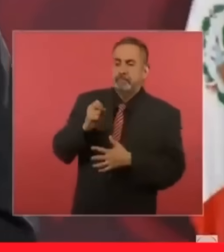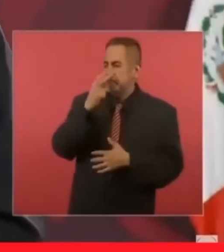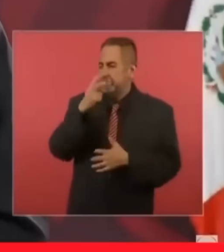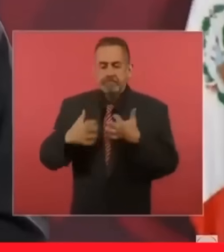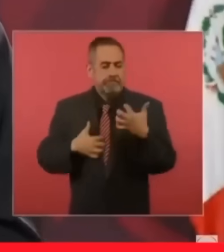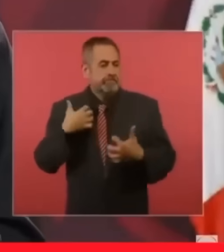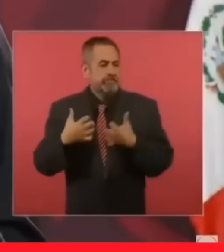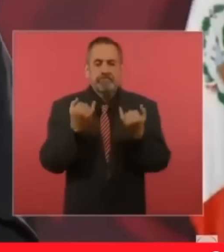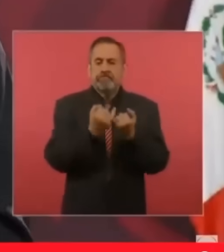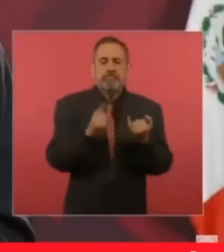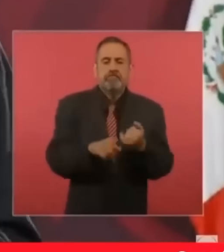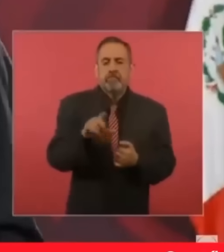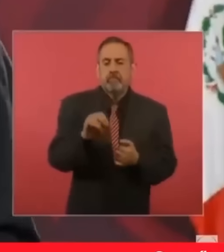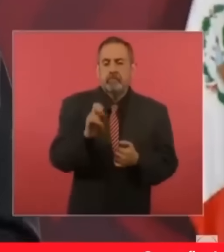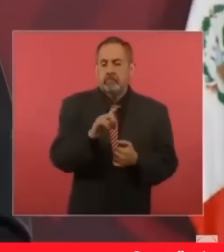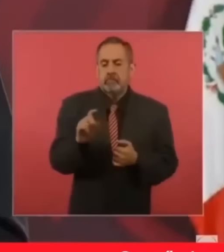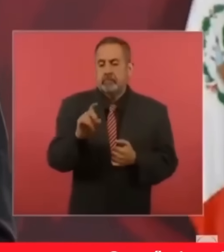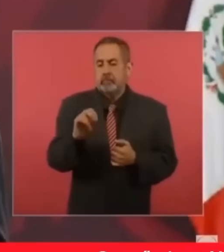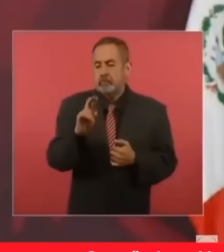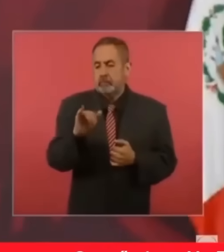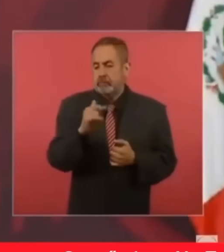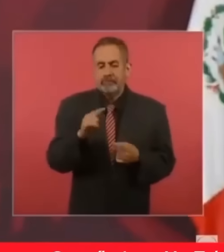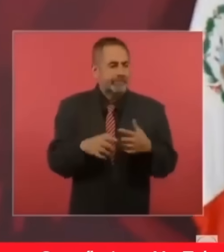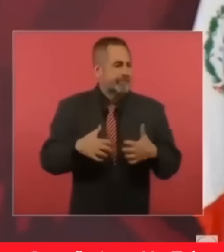conductores como López Dóriga, como